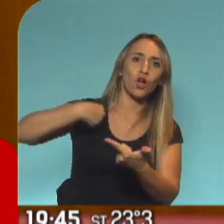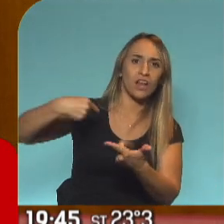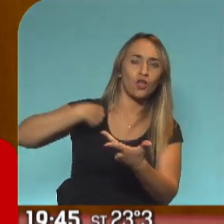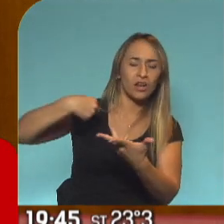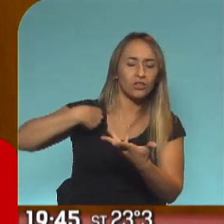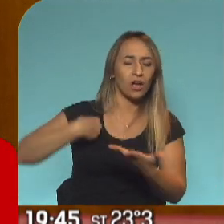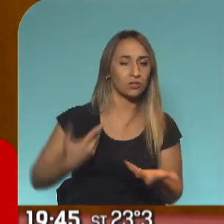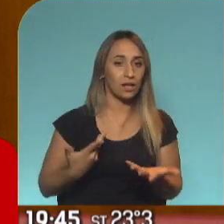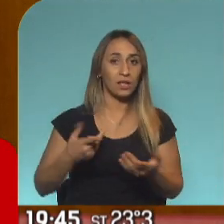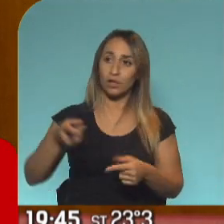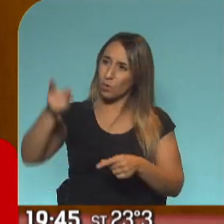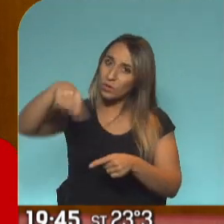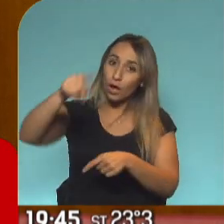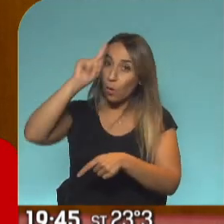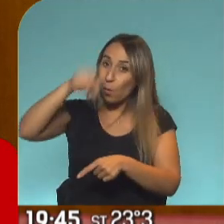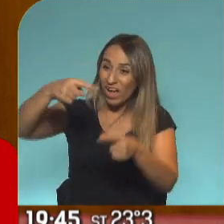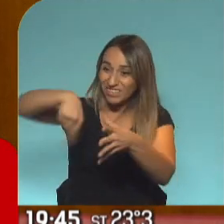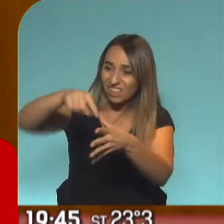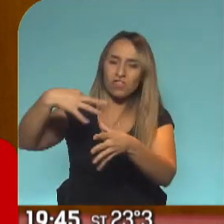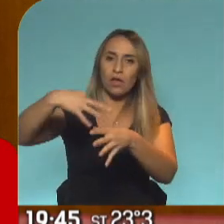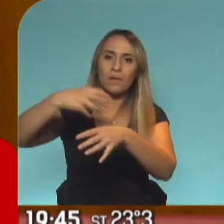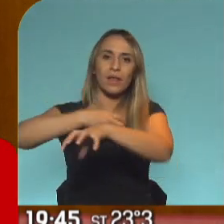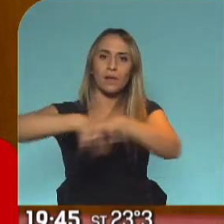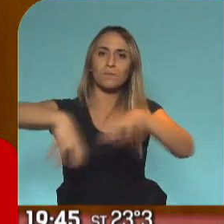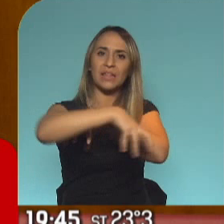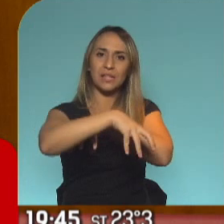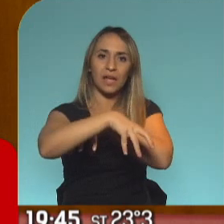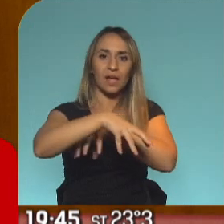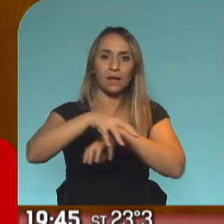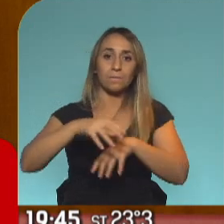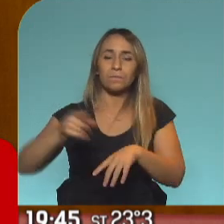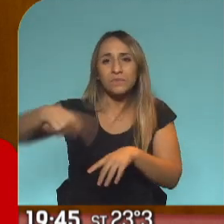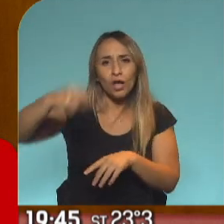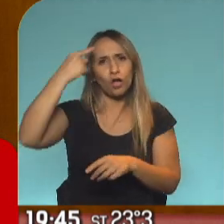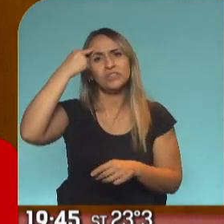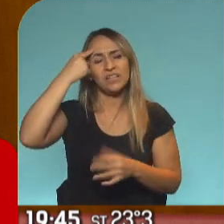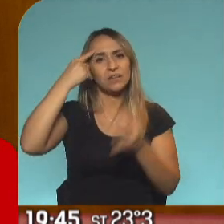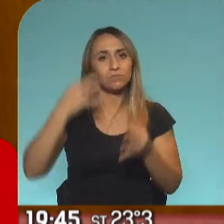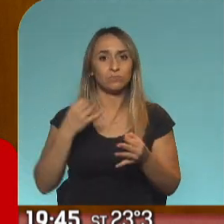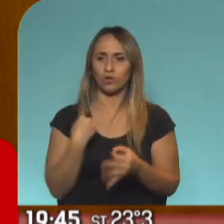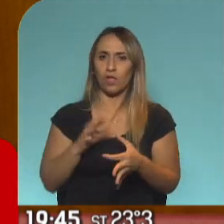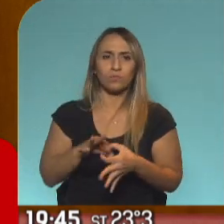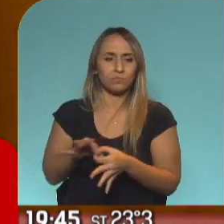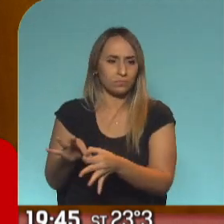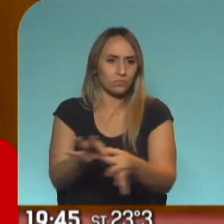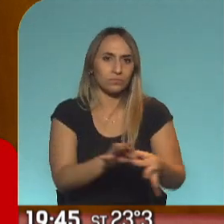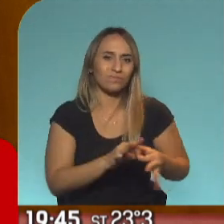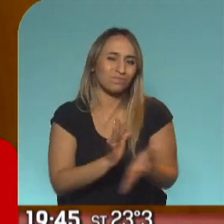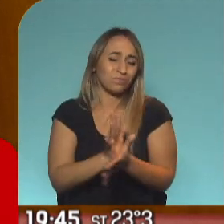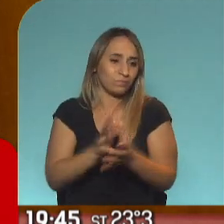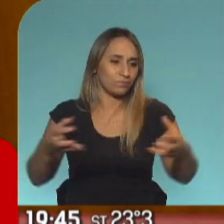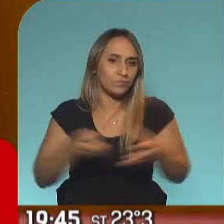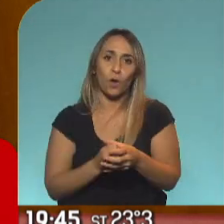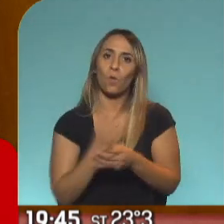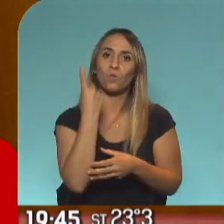y que se pongan en el lugar del otro, ¿no? Como ser conscientes de que somos todos uno, que lo que